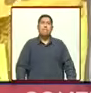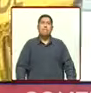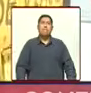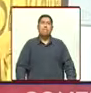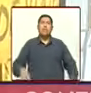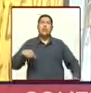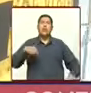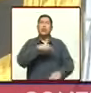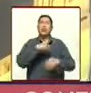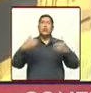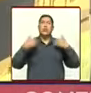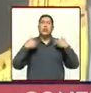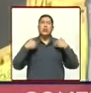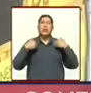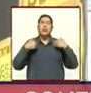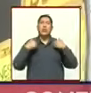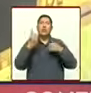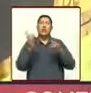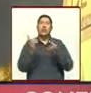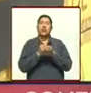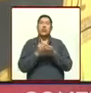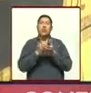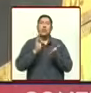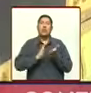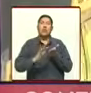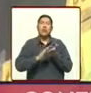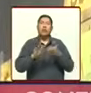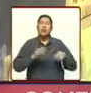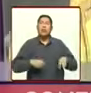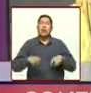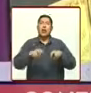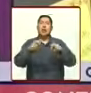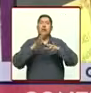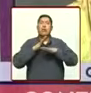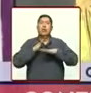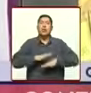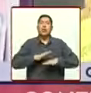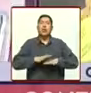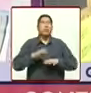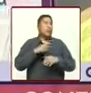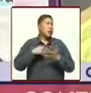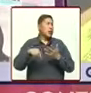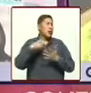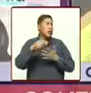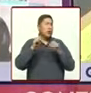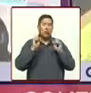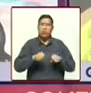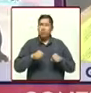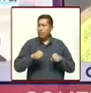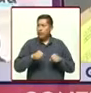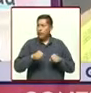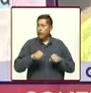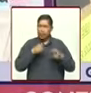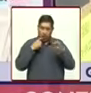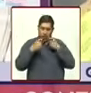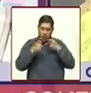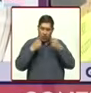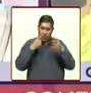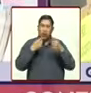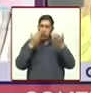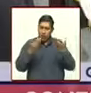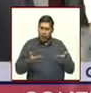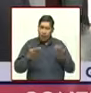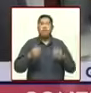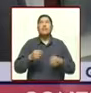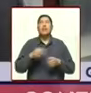Y tenemos que contar con un documento que nos permita viajar con tranquilidad entre los posibles mecanismos de control que hay en